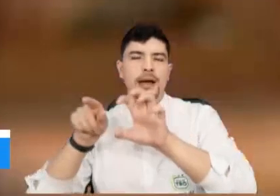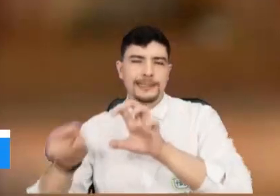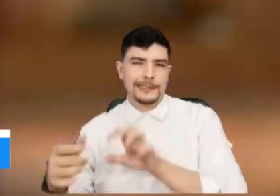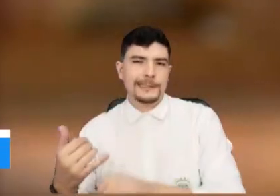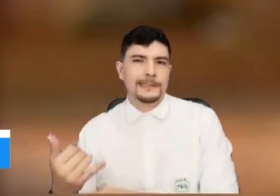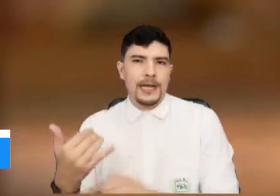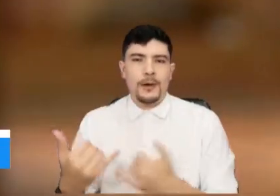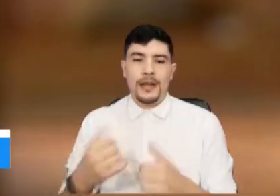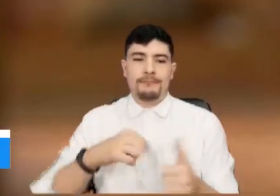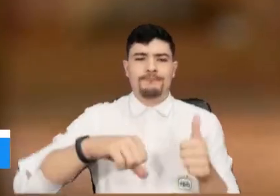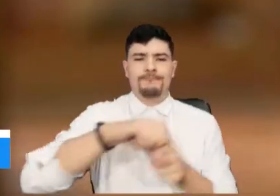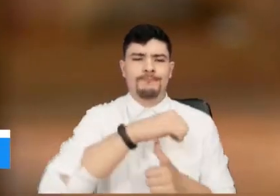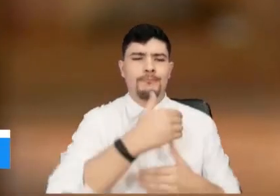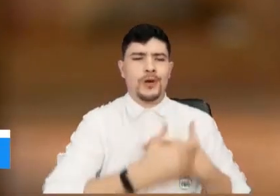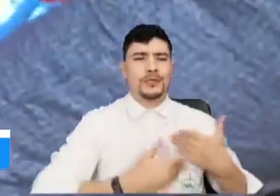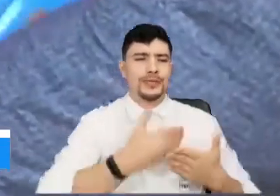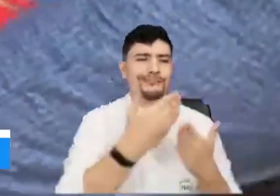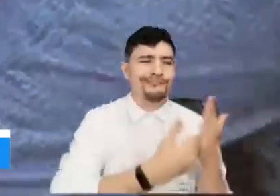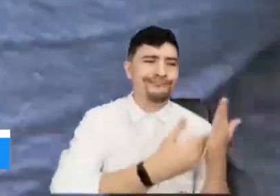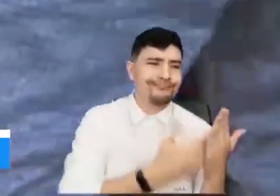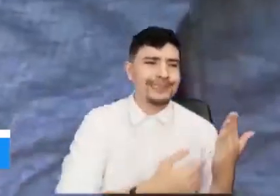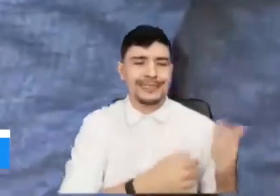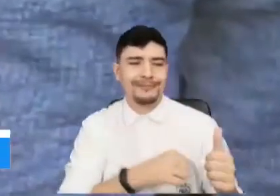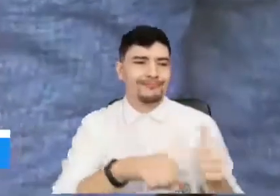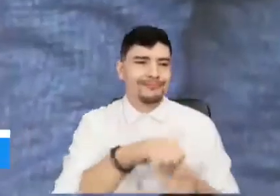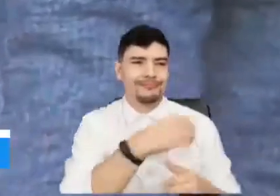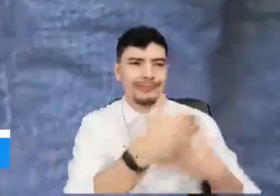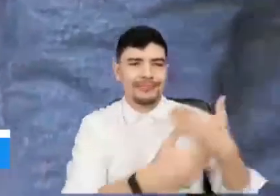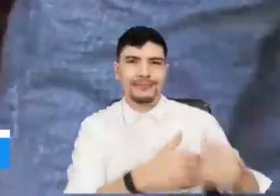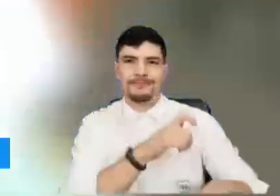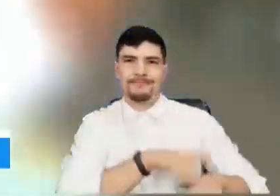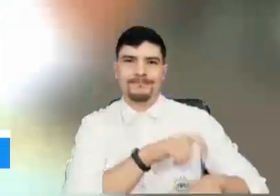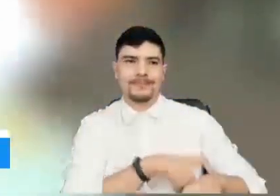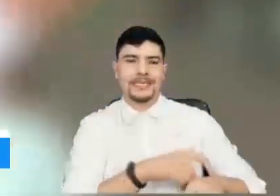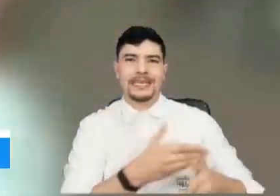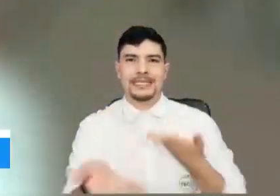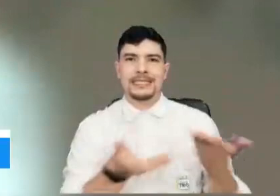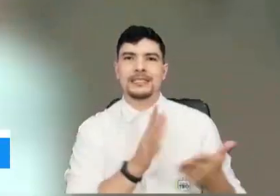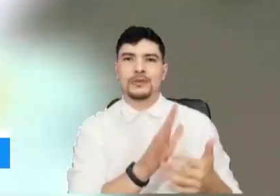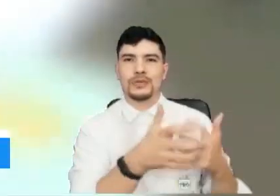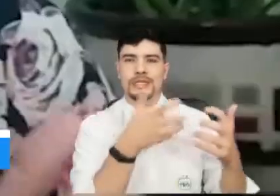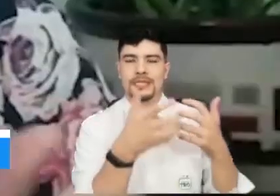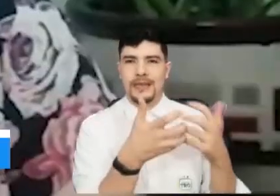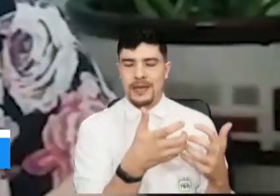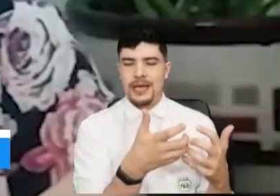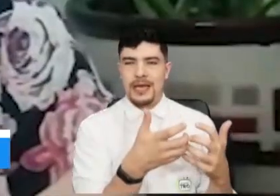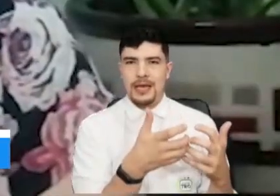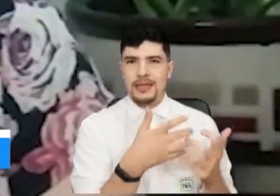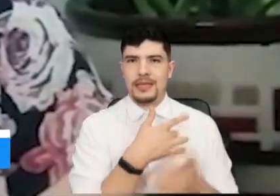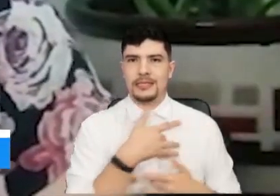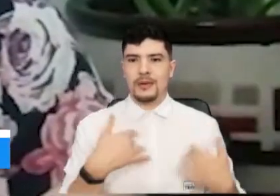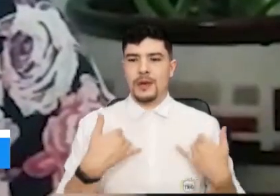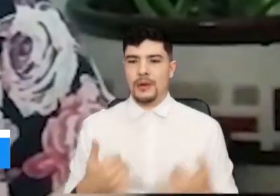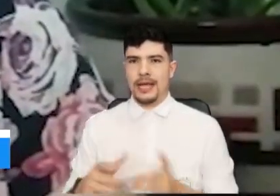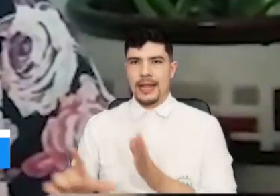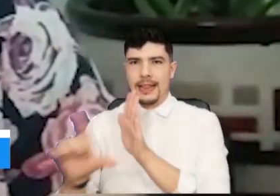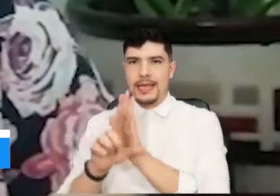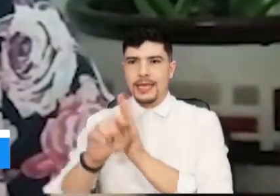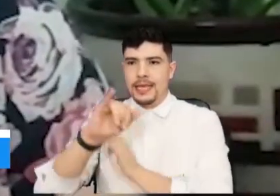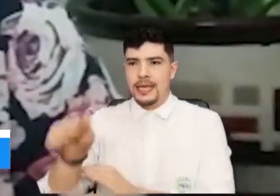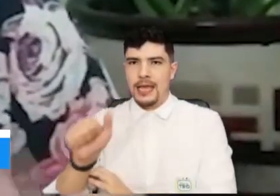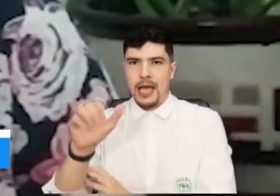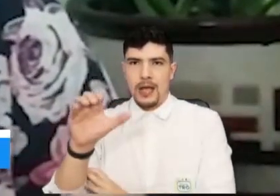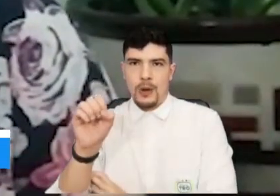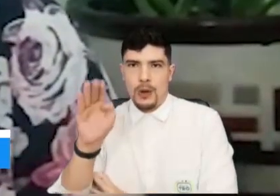tramitología. La ley 1388 es una ley que se creó en el año 2010 para proteger los derechos de los niños, niñas y adolescentes con cáncer en